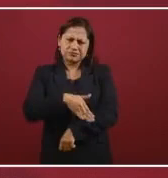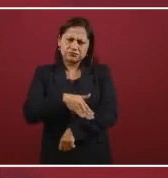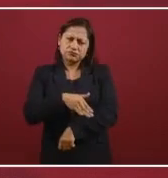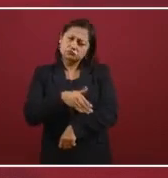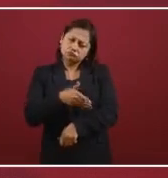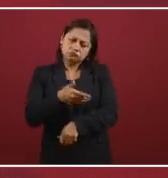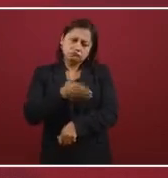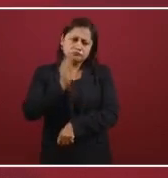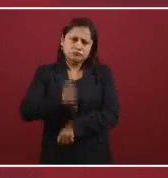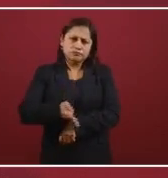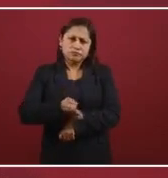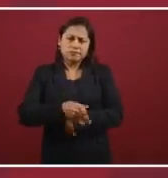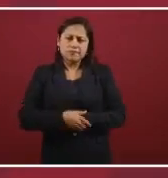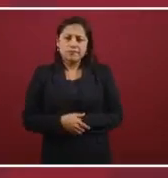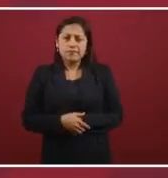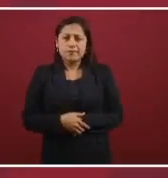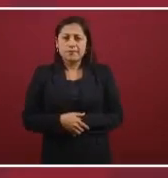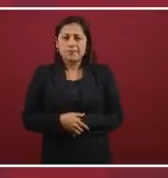que